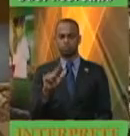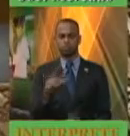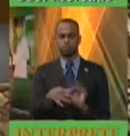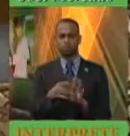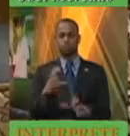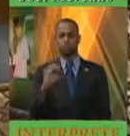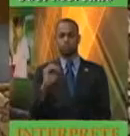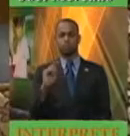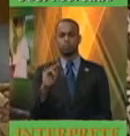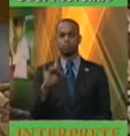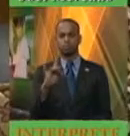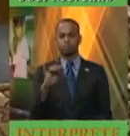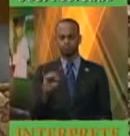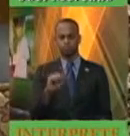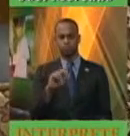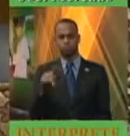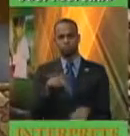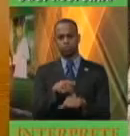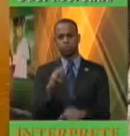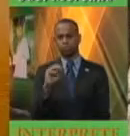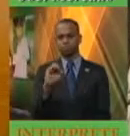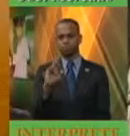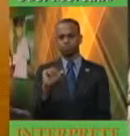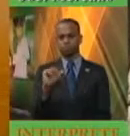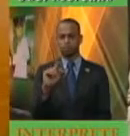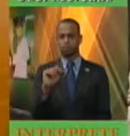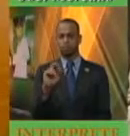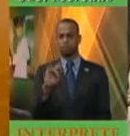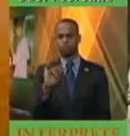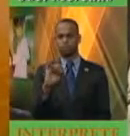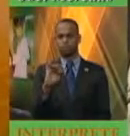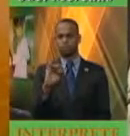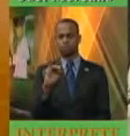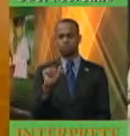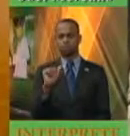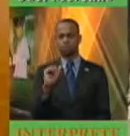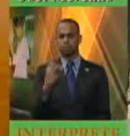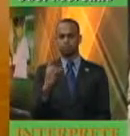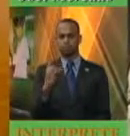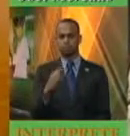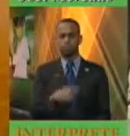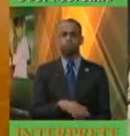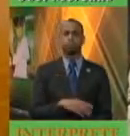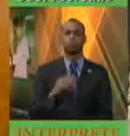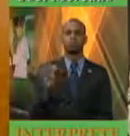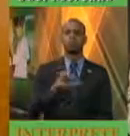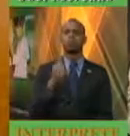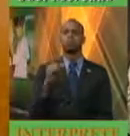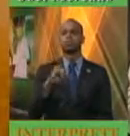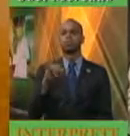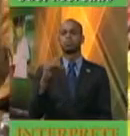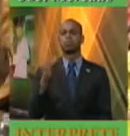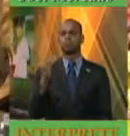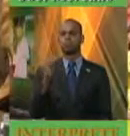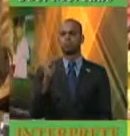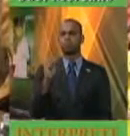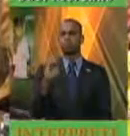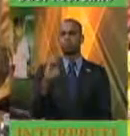es, del CONADIS. en la provincia de María Trinidad Sánchez. María Trinidad Sánchez. Sánchez. José Ramón